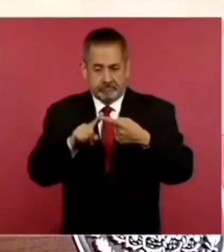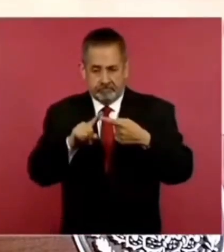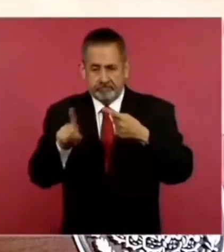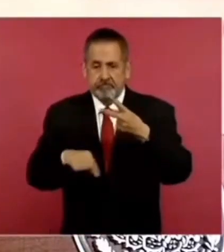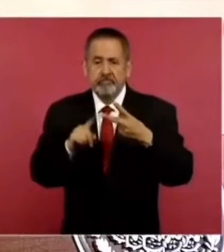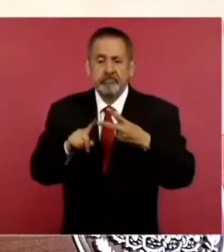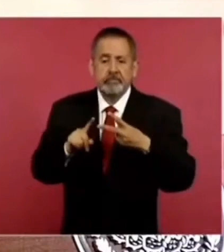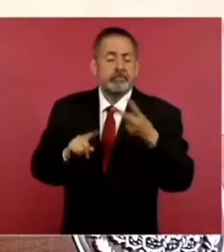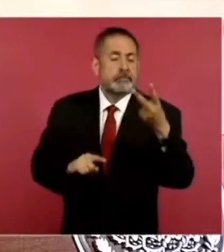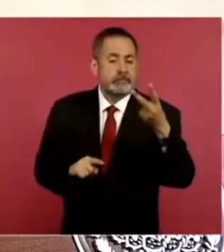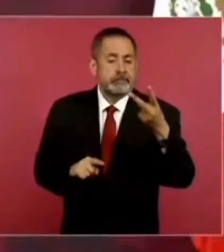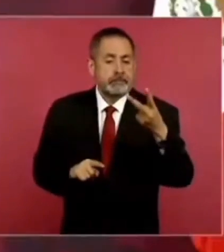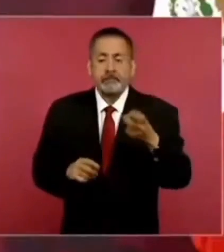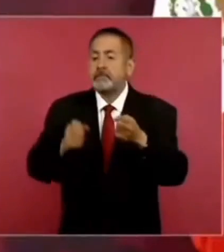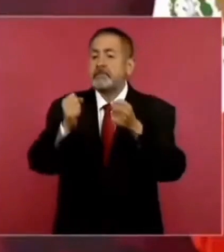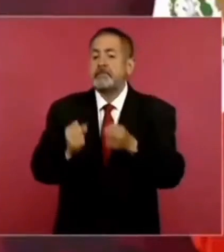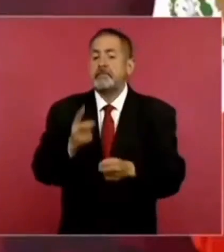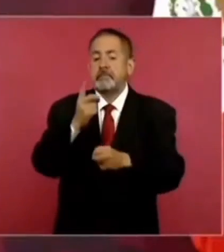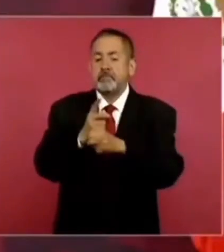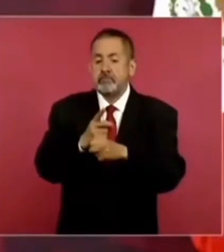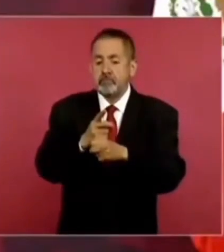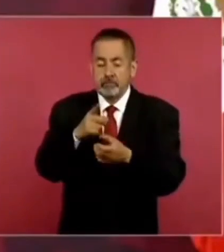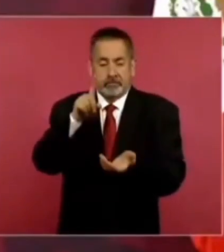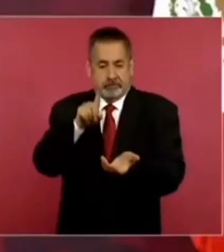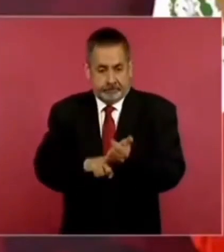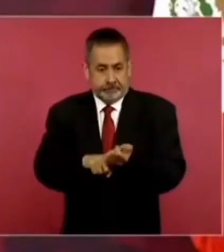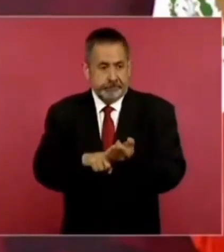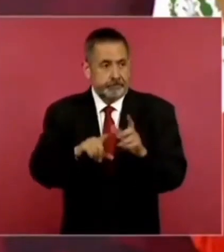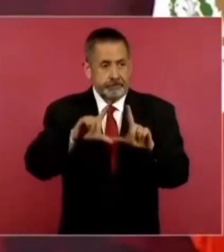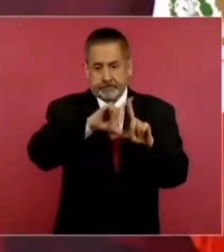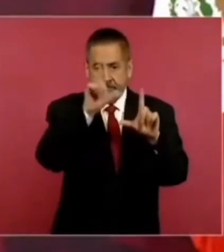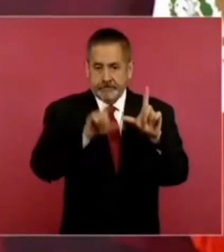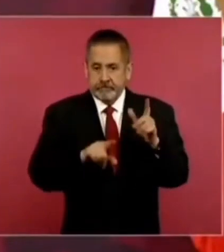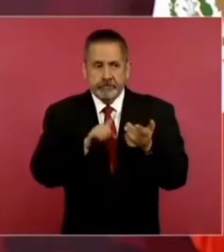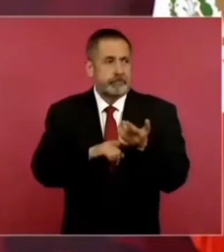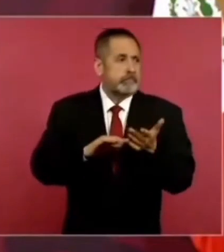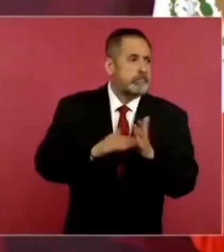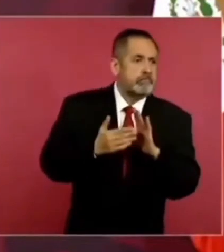misión es la seguridad al interior,